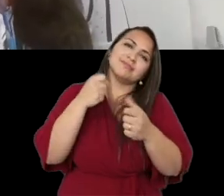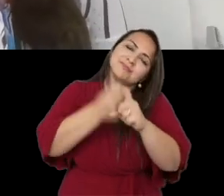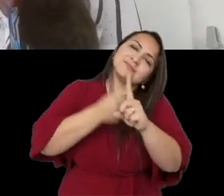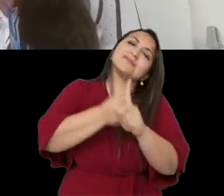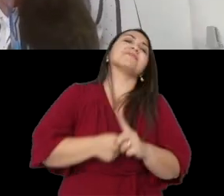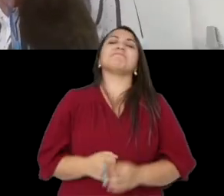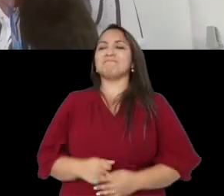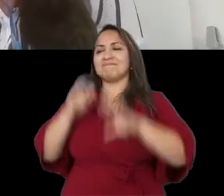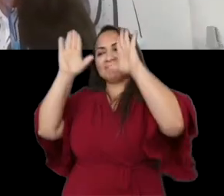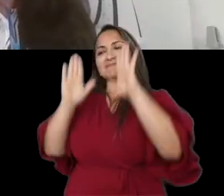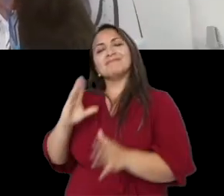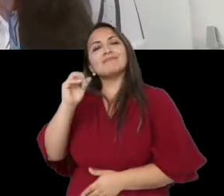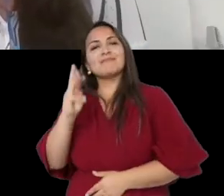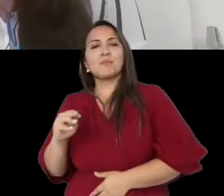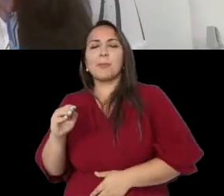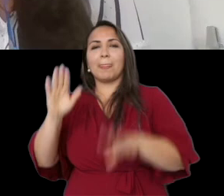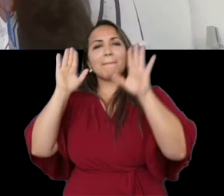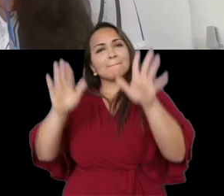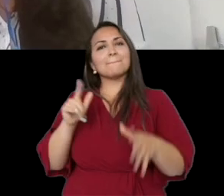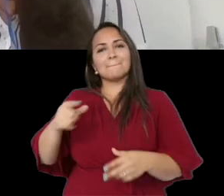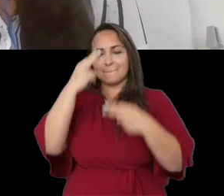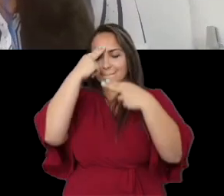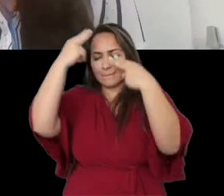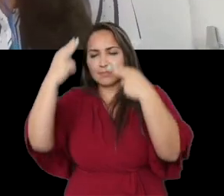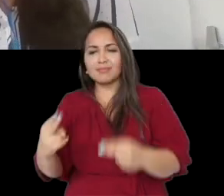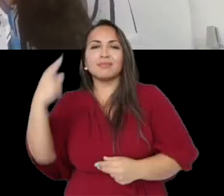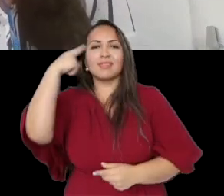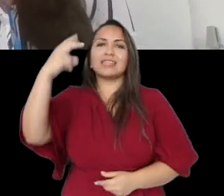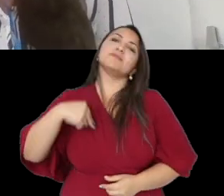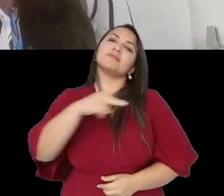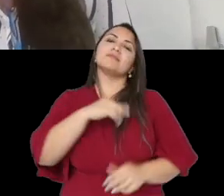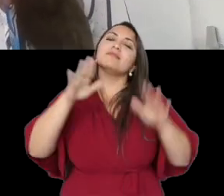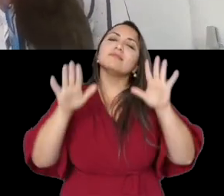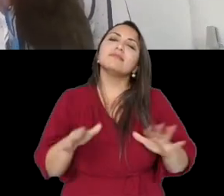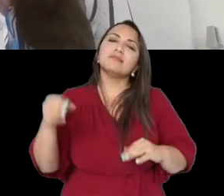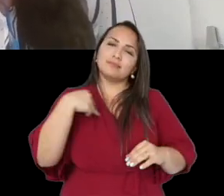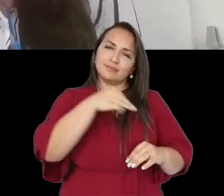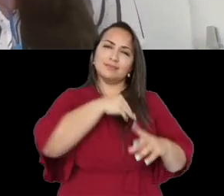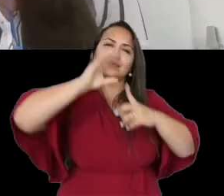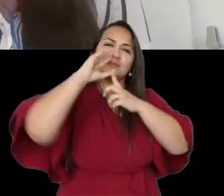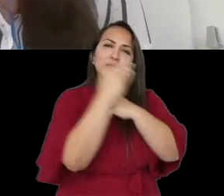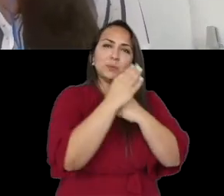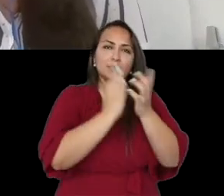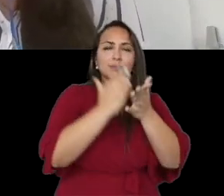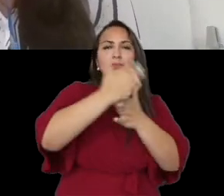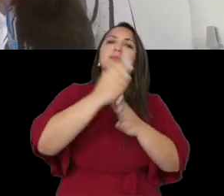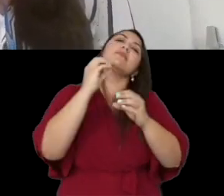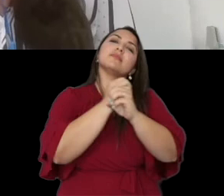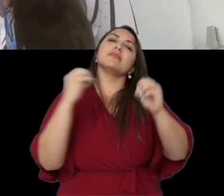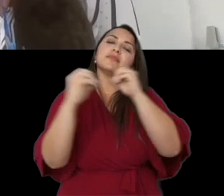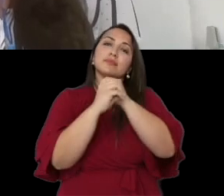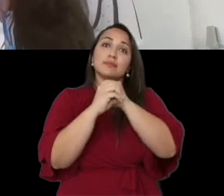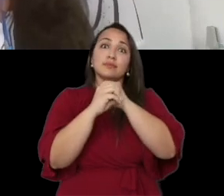Carmen. Definitivamente que ha sido un honor para nosotros aquí en el Ministerio de Cultura, a través de la